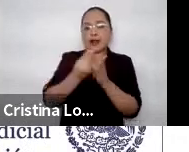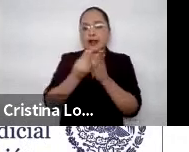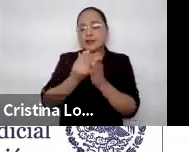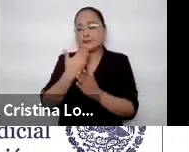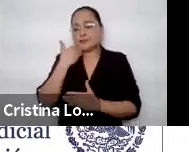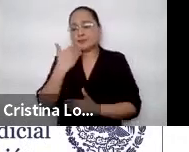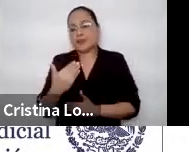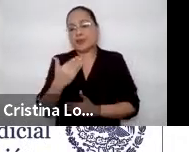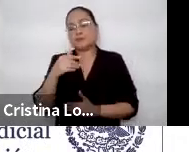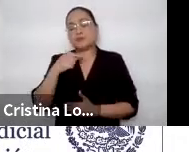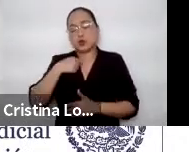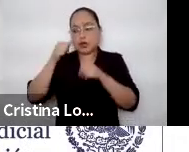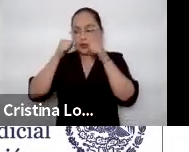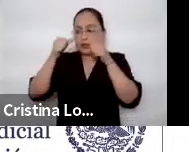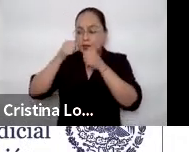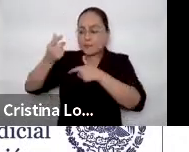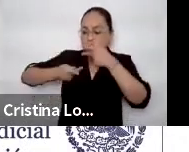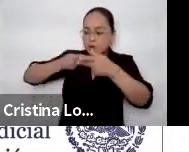Domínguez.